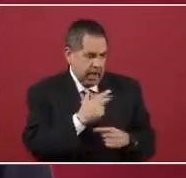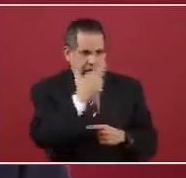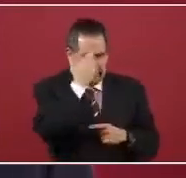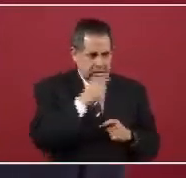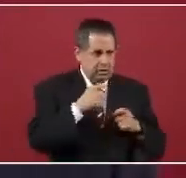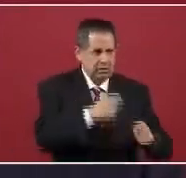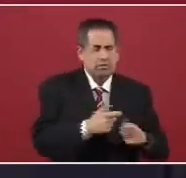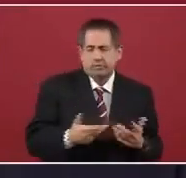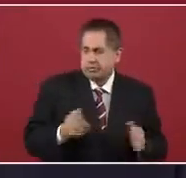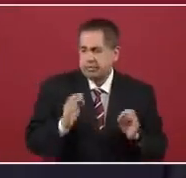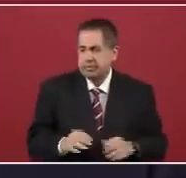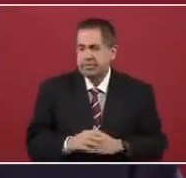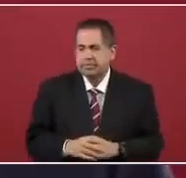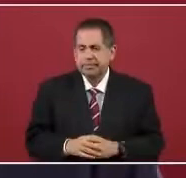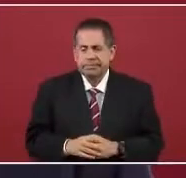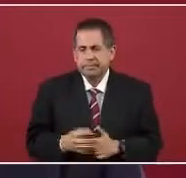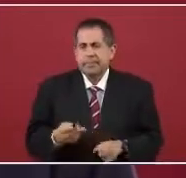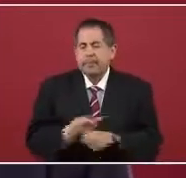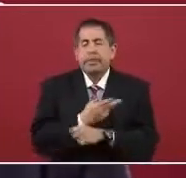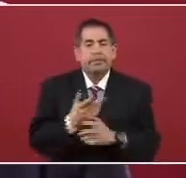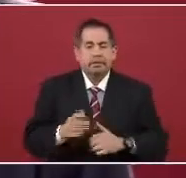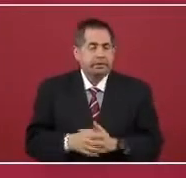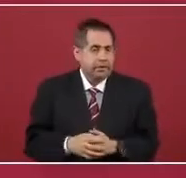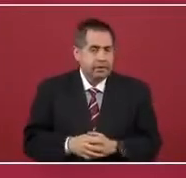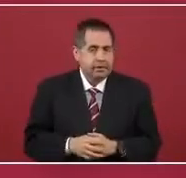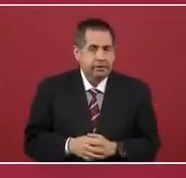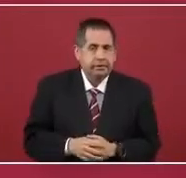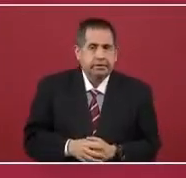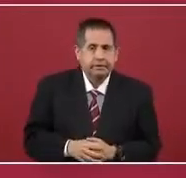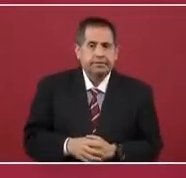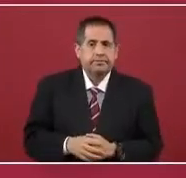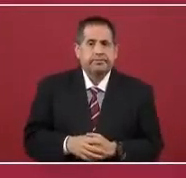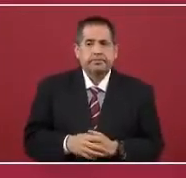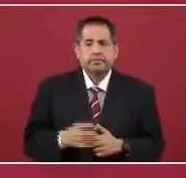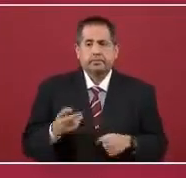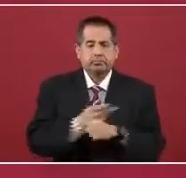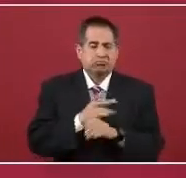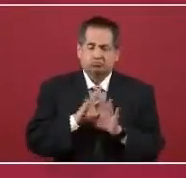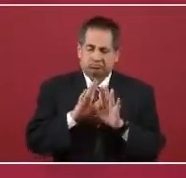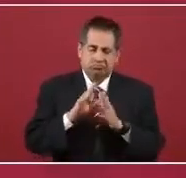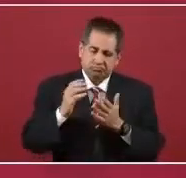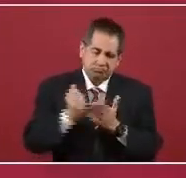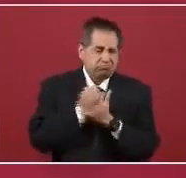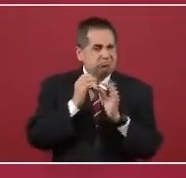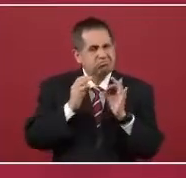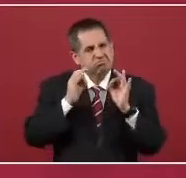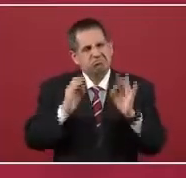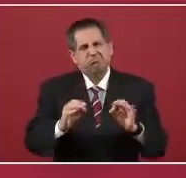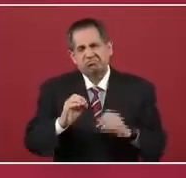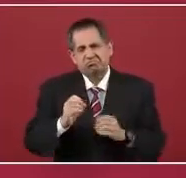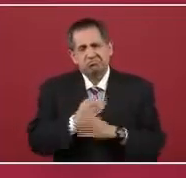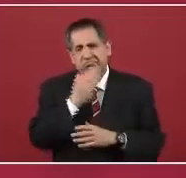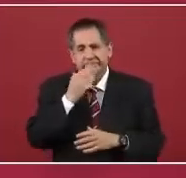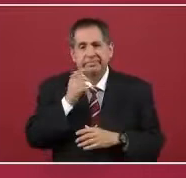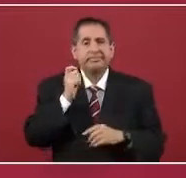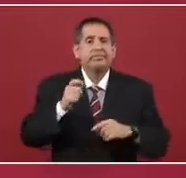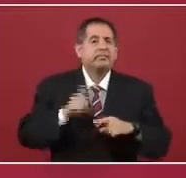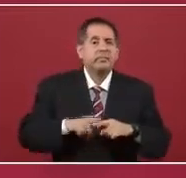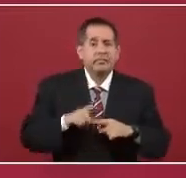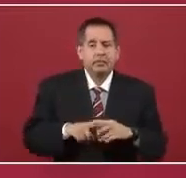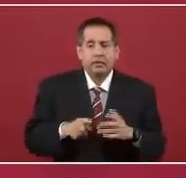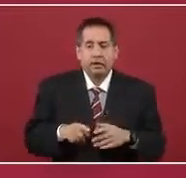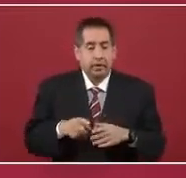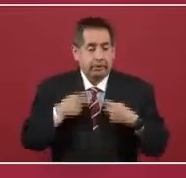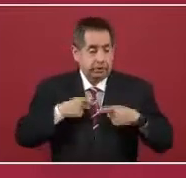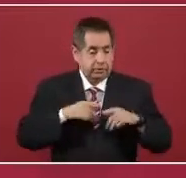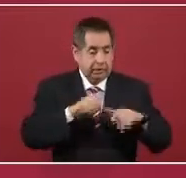está sucediendo? Pues que se triunfó y en el caso de